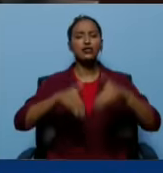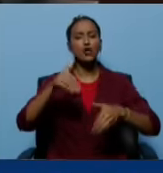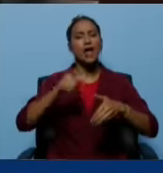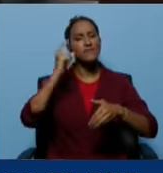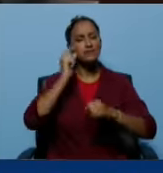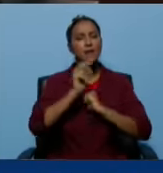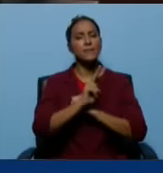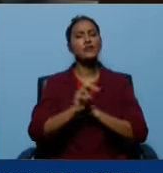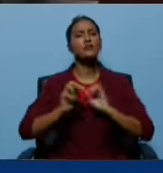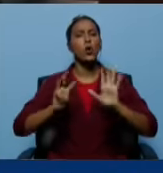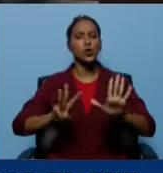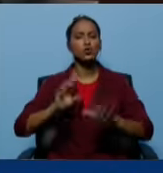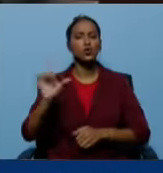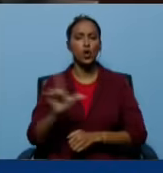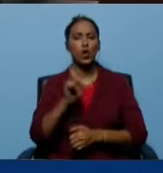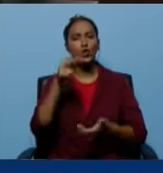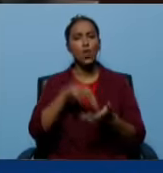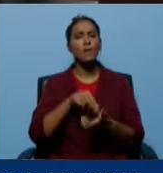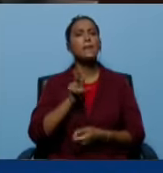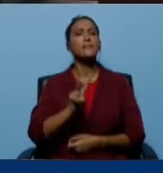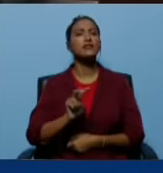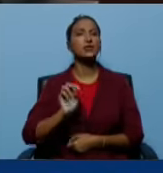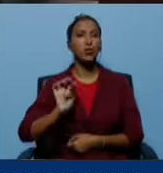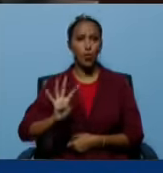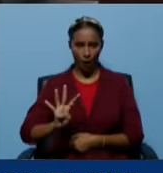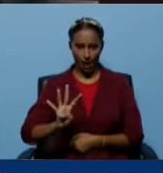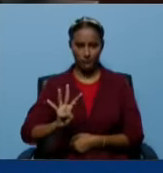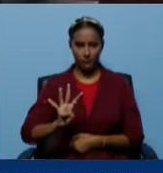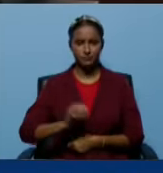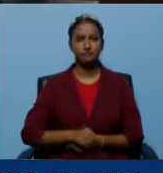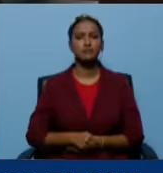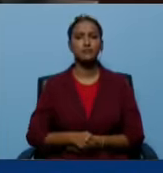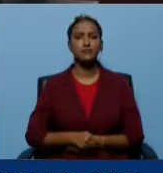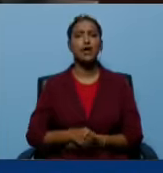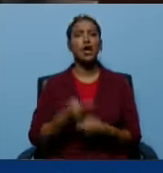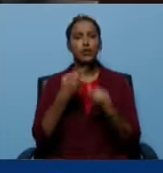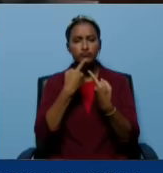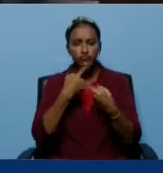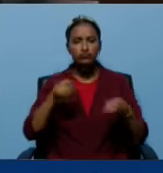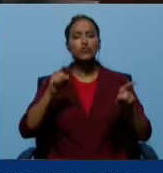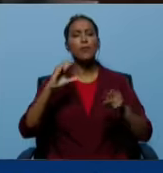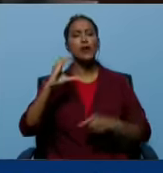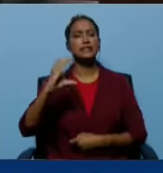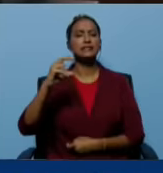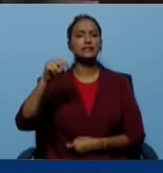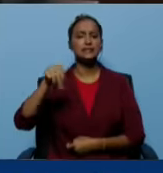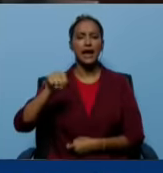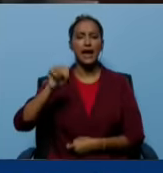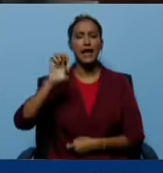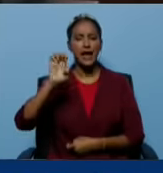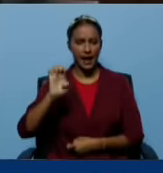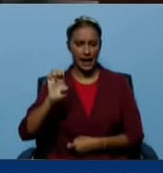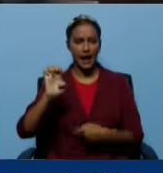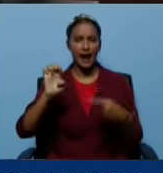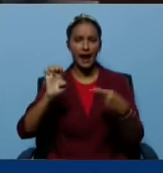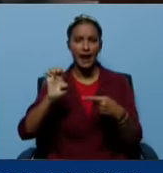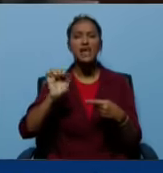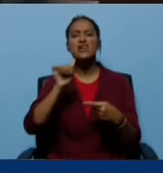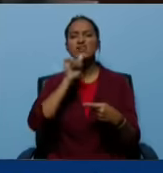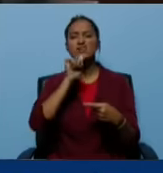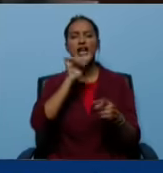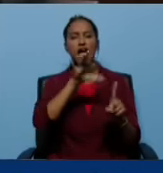julio del 2024 emitidos por el Consejo Nacional Electoral, donde resultó electo